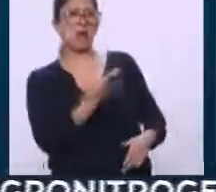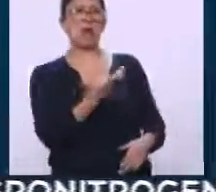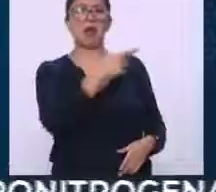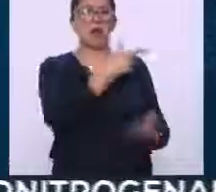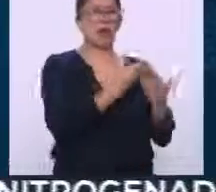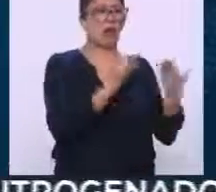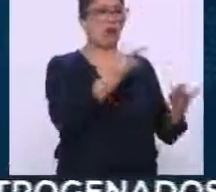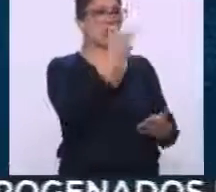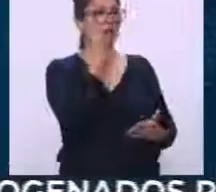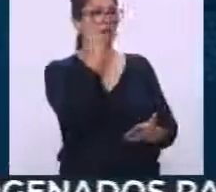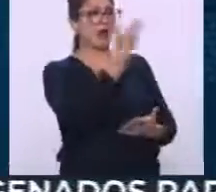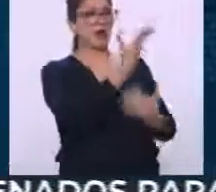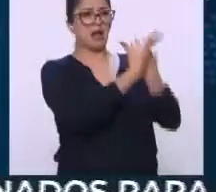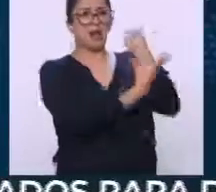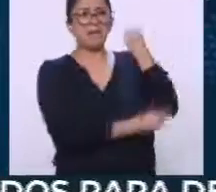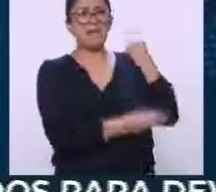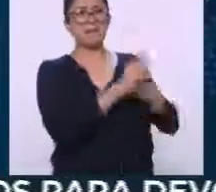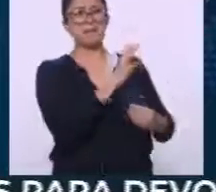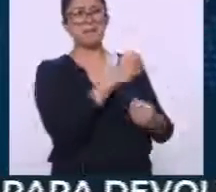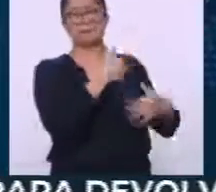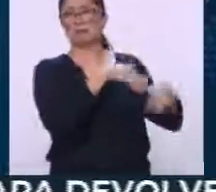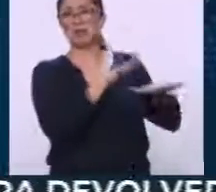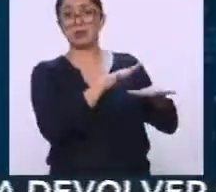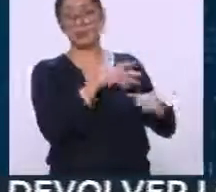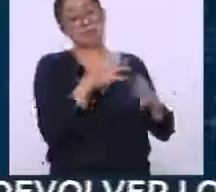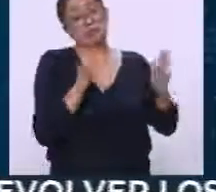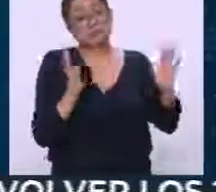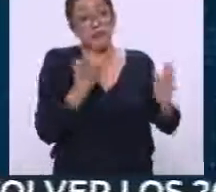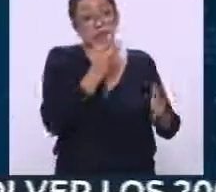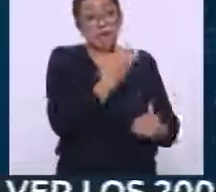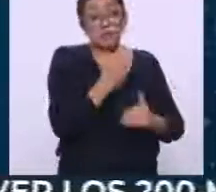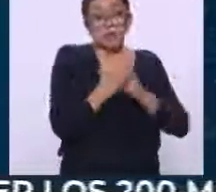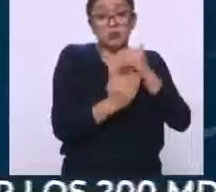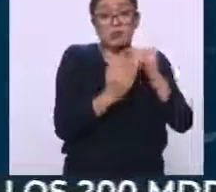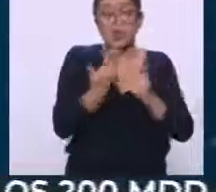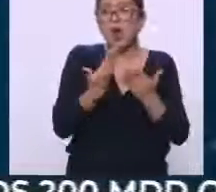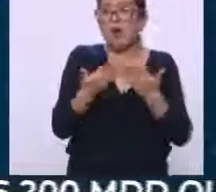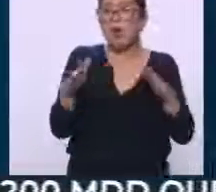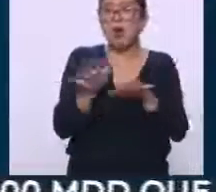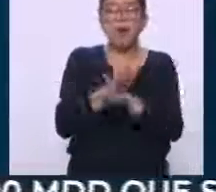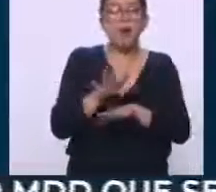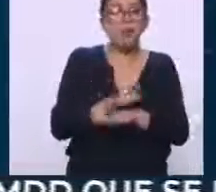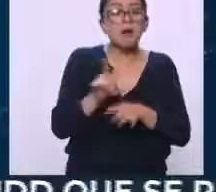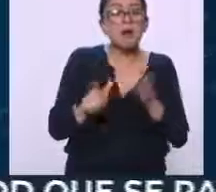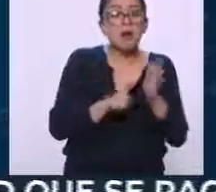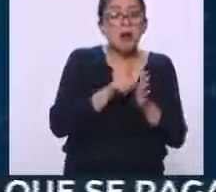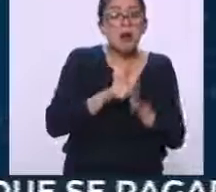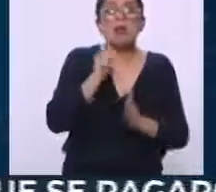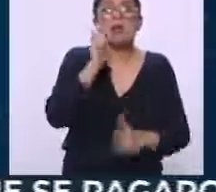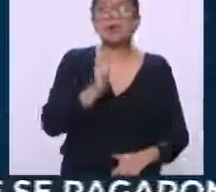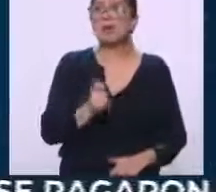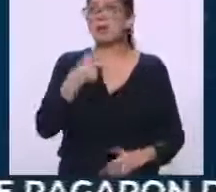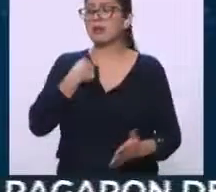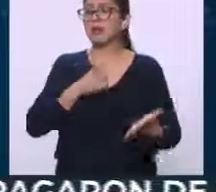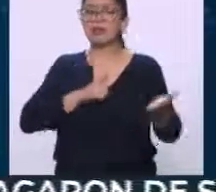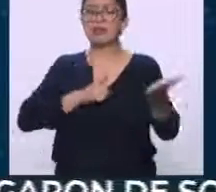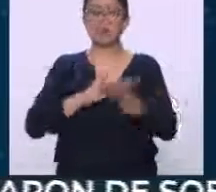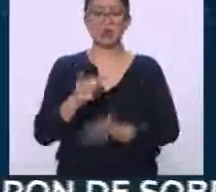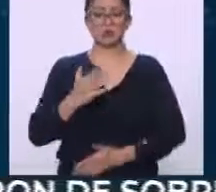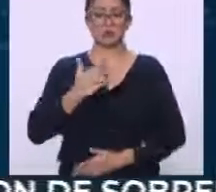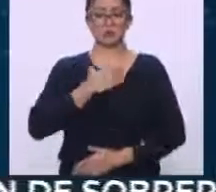está plenamente garantizado el derecho a decidir, por ejemplo, ¿no? Y donde tenemos unas discusiones que son